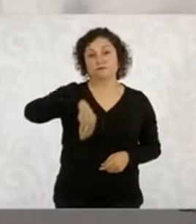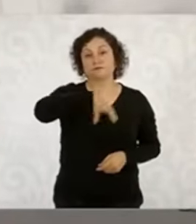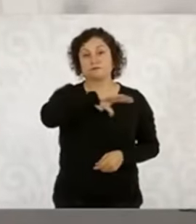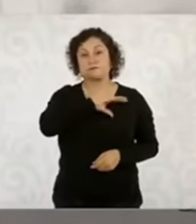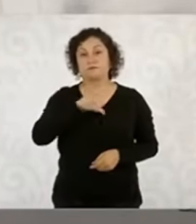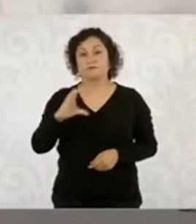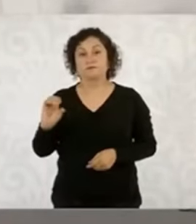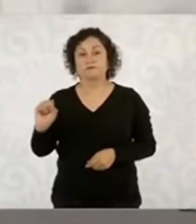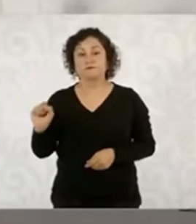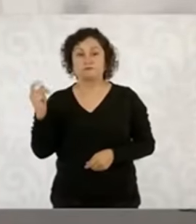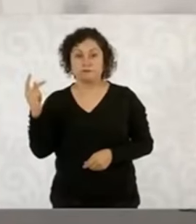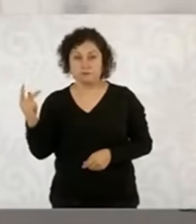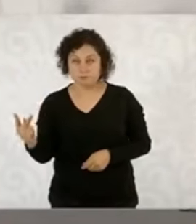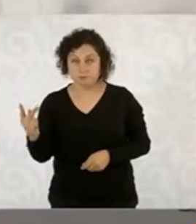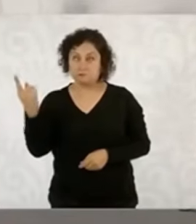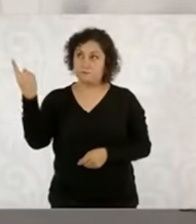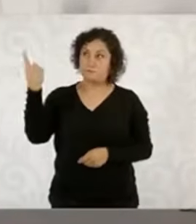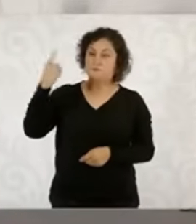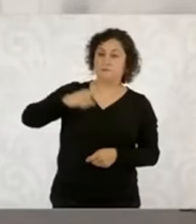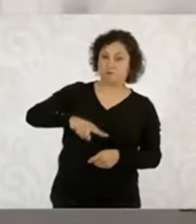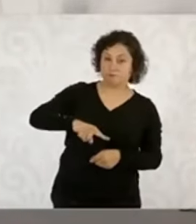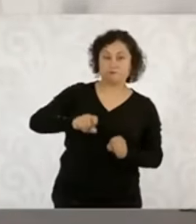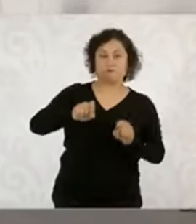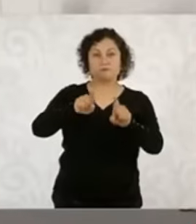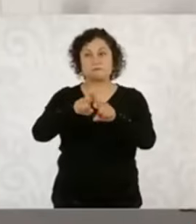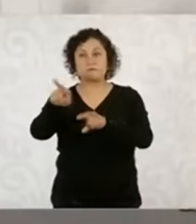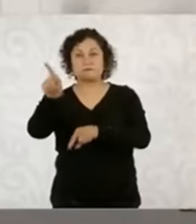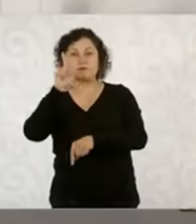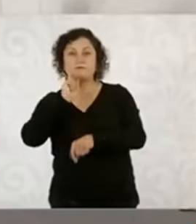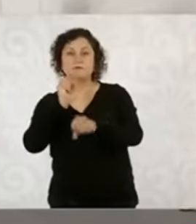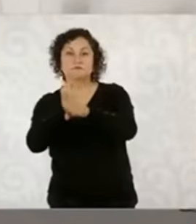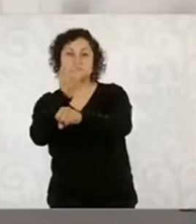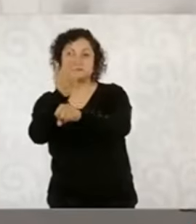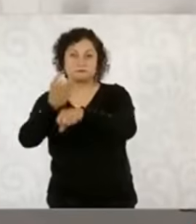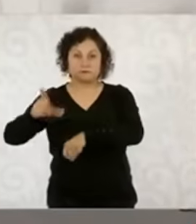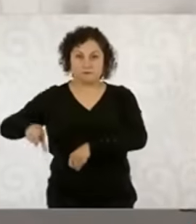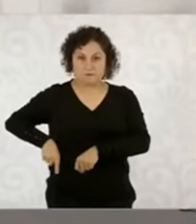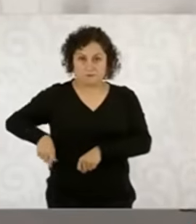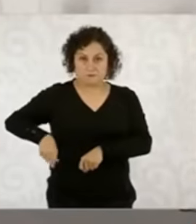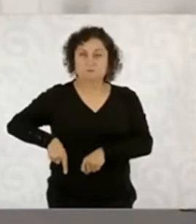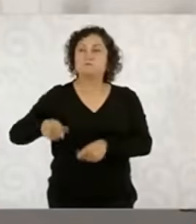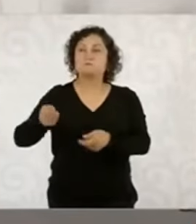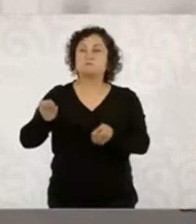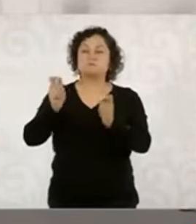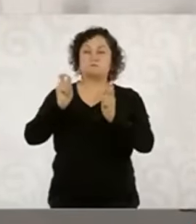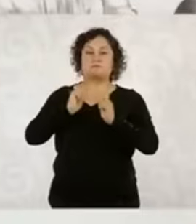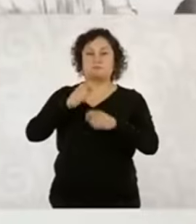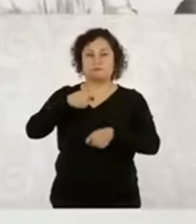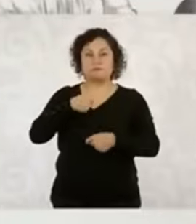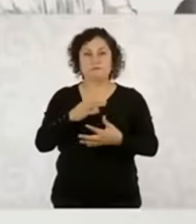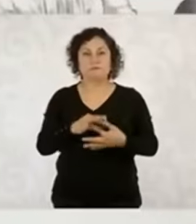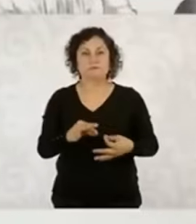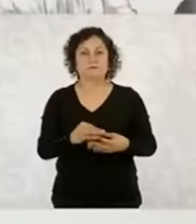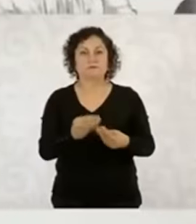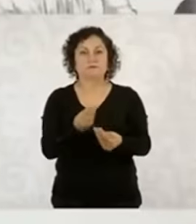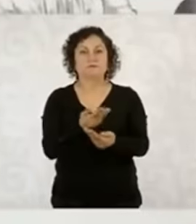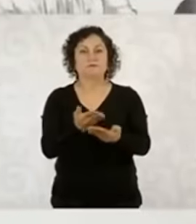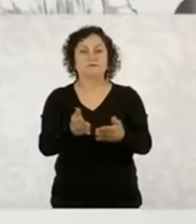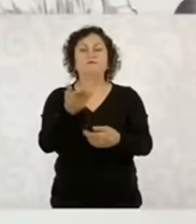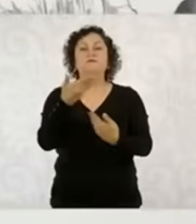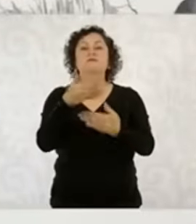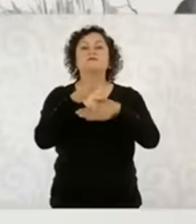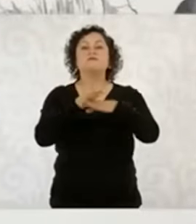Sheinbaum y también de la secretaria de Gobernación, informaremos sobre los avances de la Estrategia Nacional de